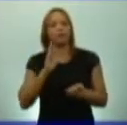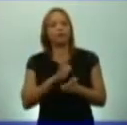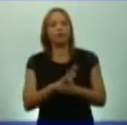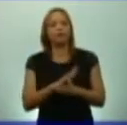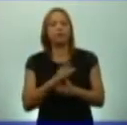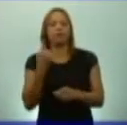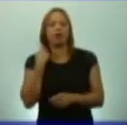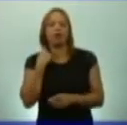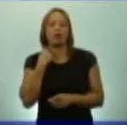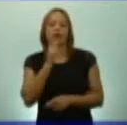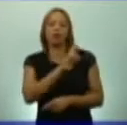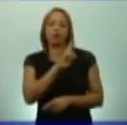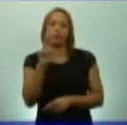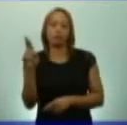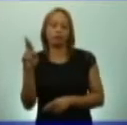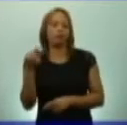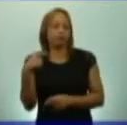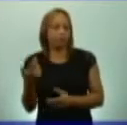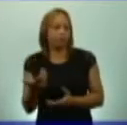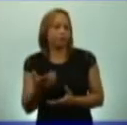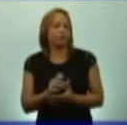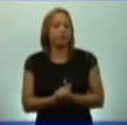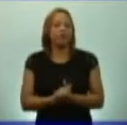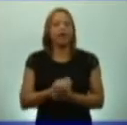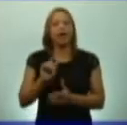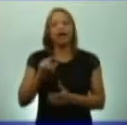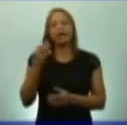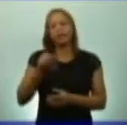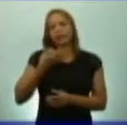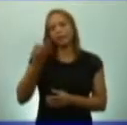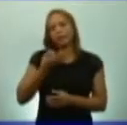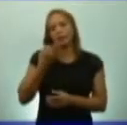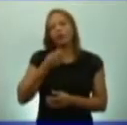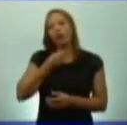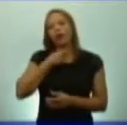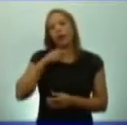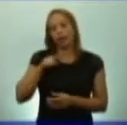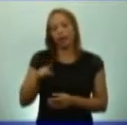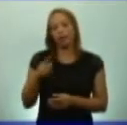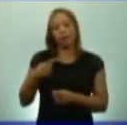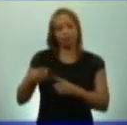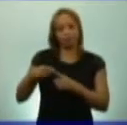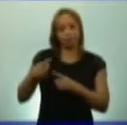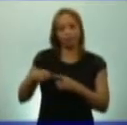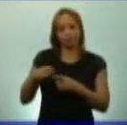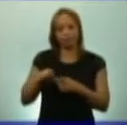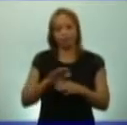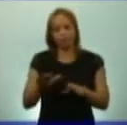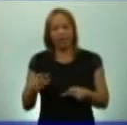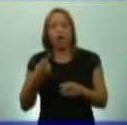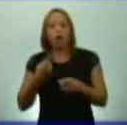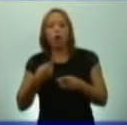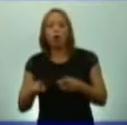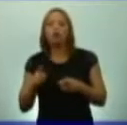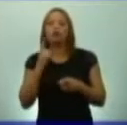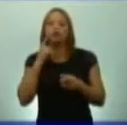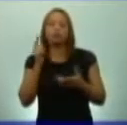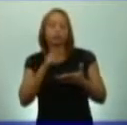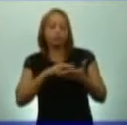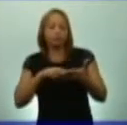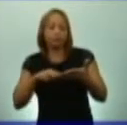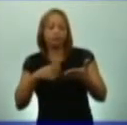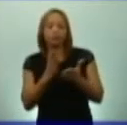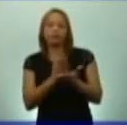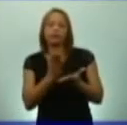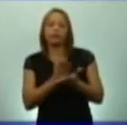la Revolución. Bueno, ya te comentamos algunos ejemplos y otros los tienes en tu libro de texto. También